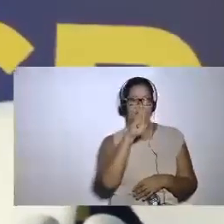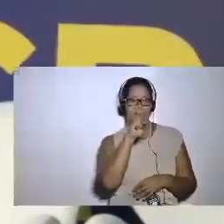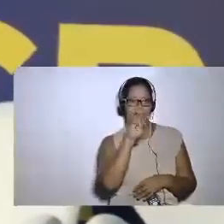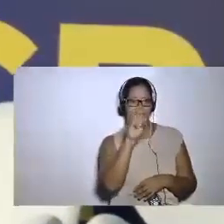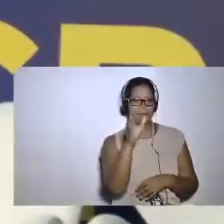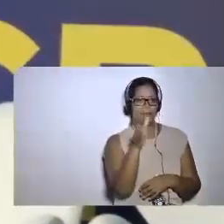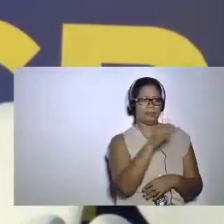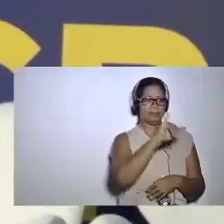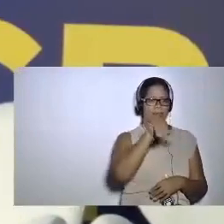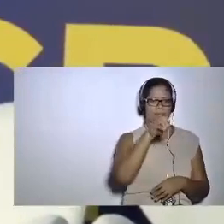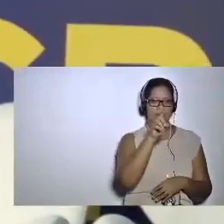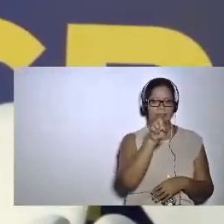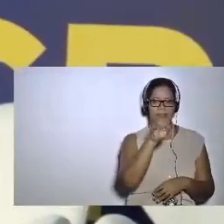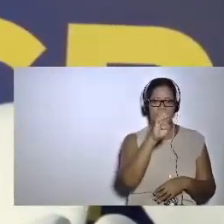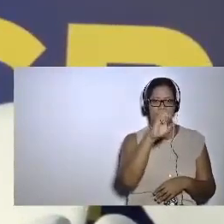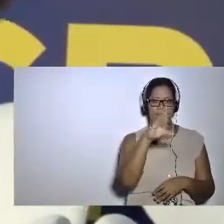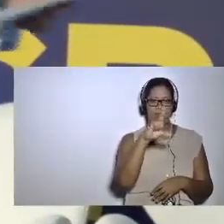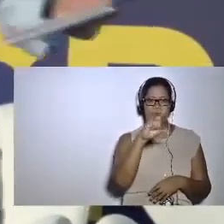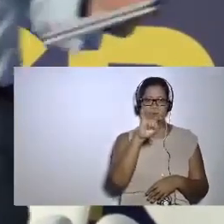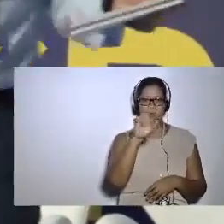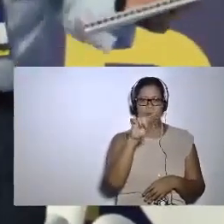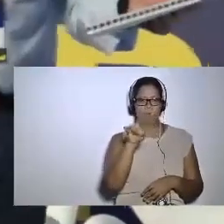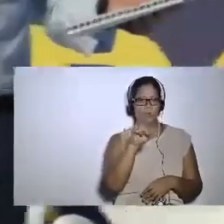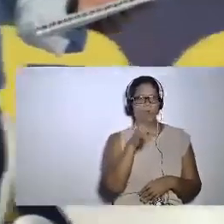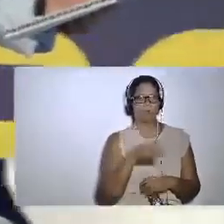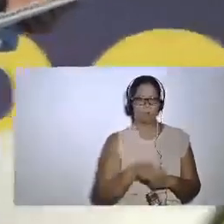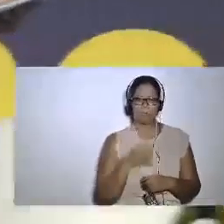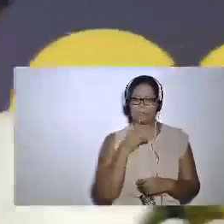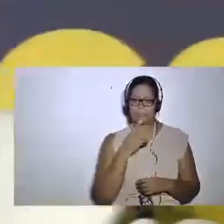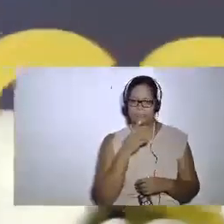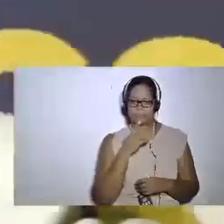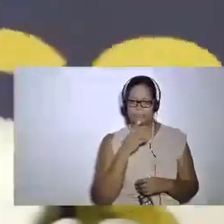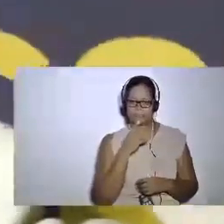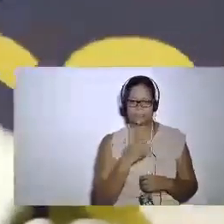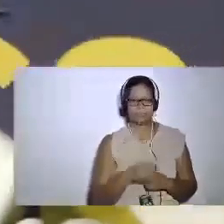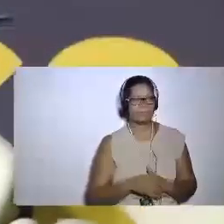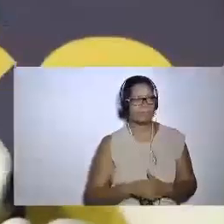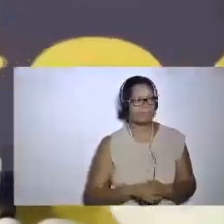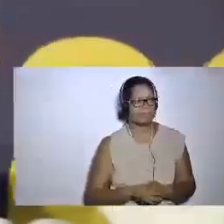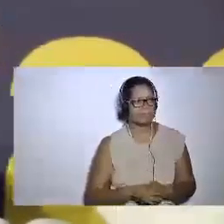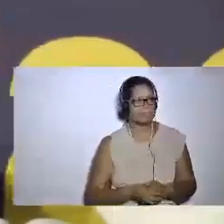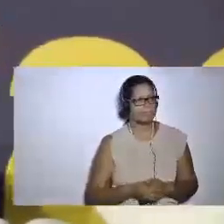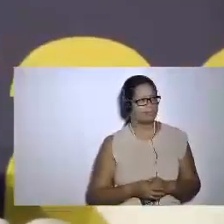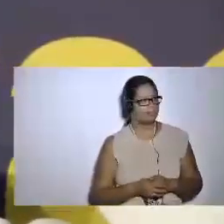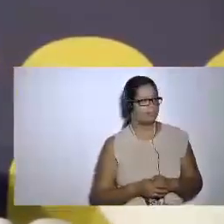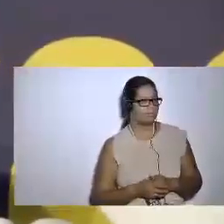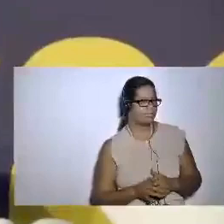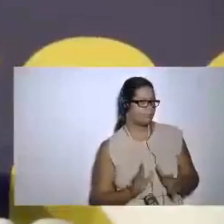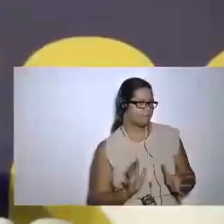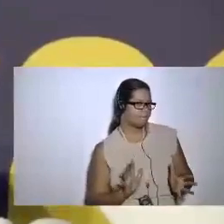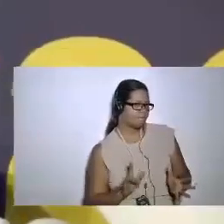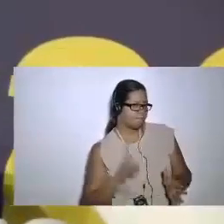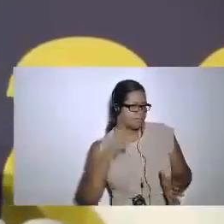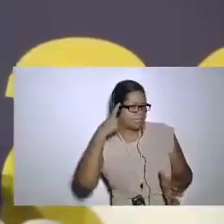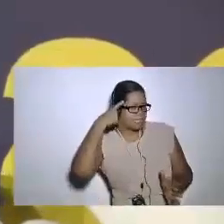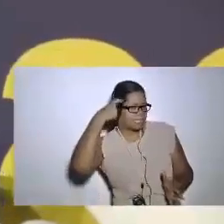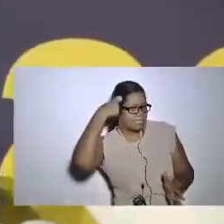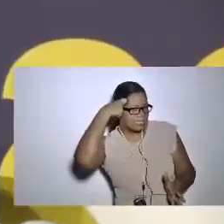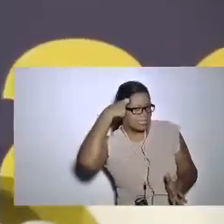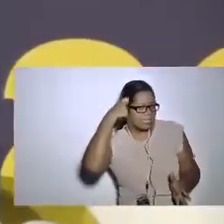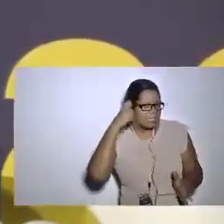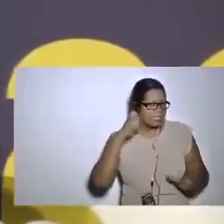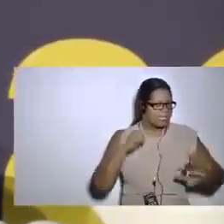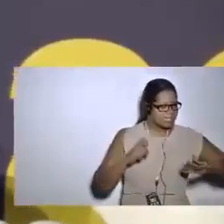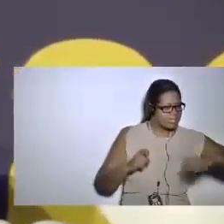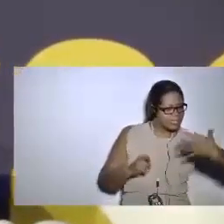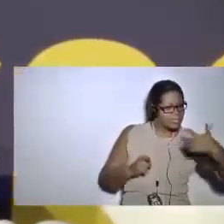énfasis sobre los temas claves de reducir el costo de la 5G, el negocio del